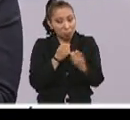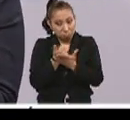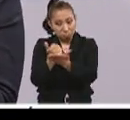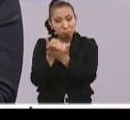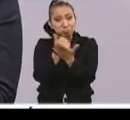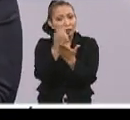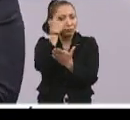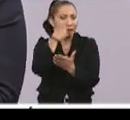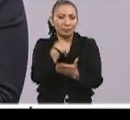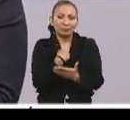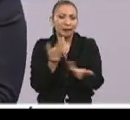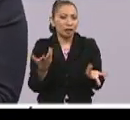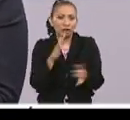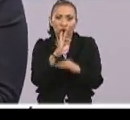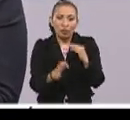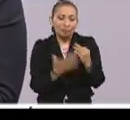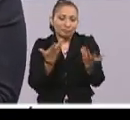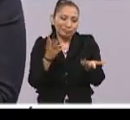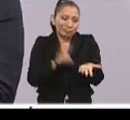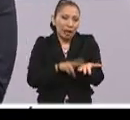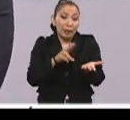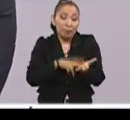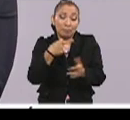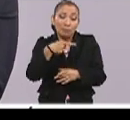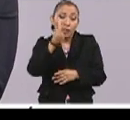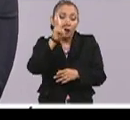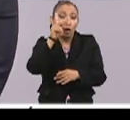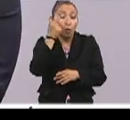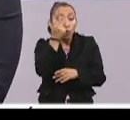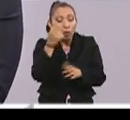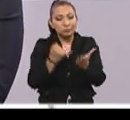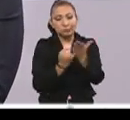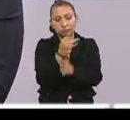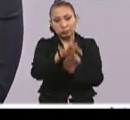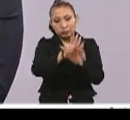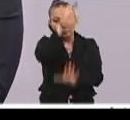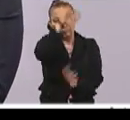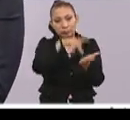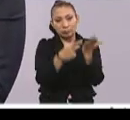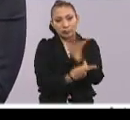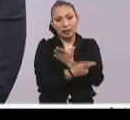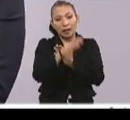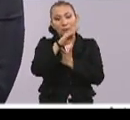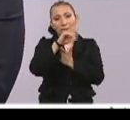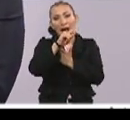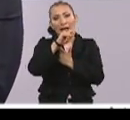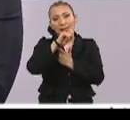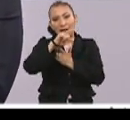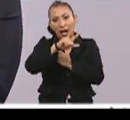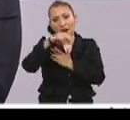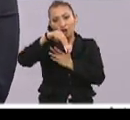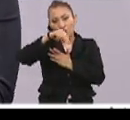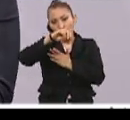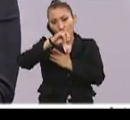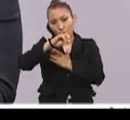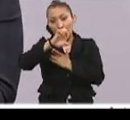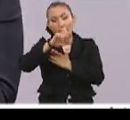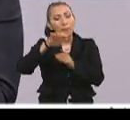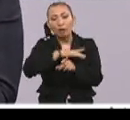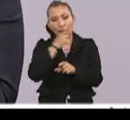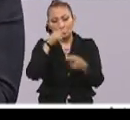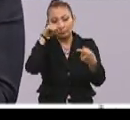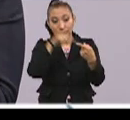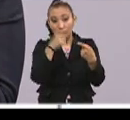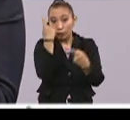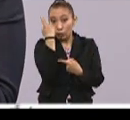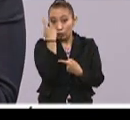eso para mí hace que todo tenga sentido, pero definitivamente el que hoy escojo es el proyecto de Baquial, de Noé. Las tres razones son